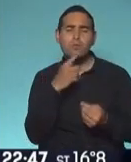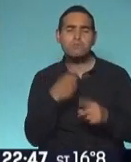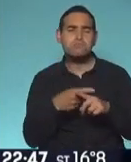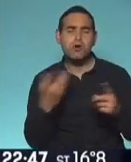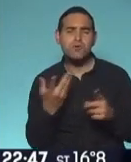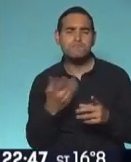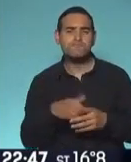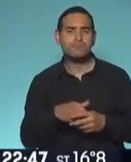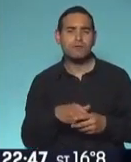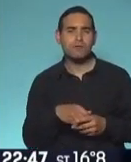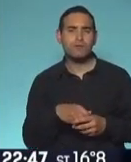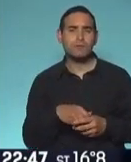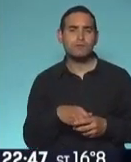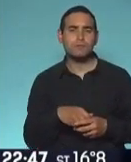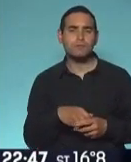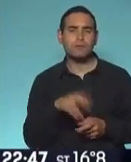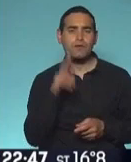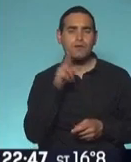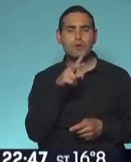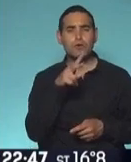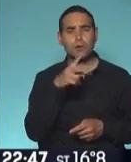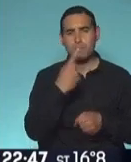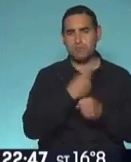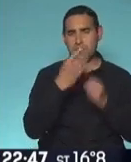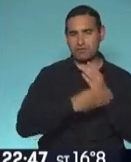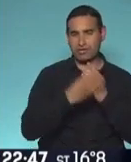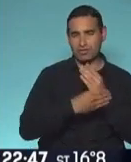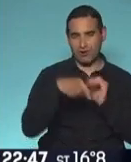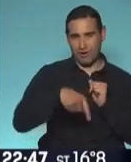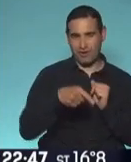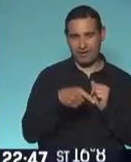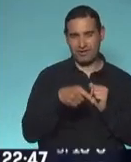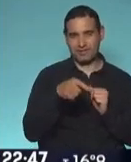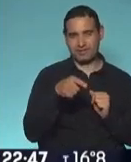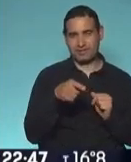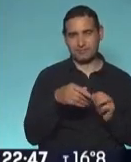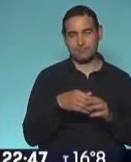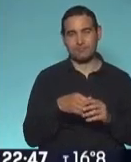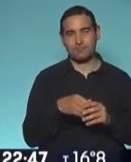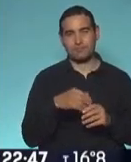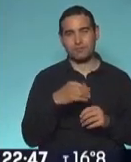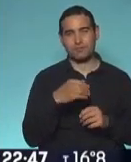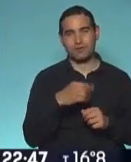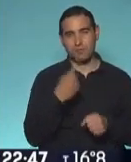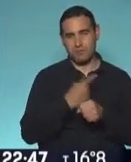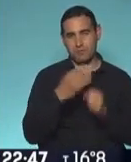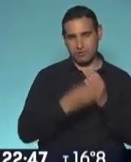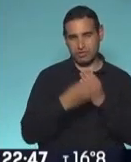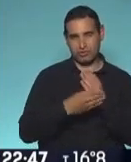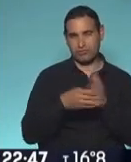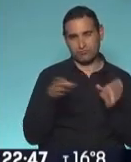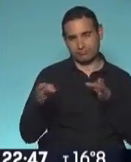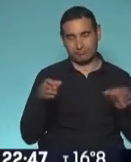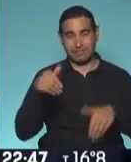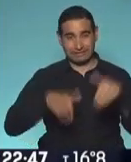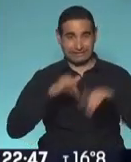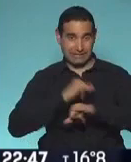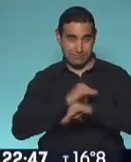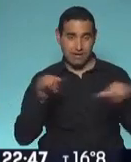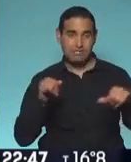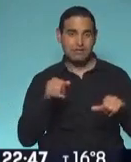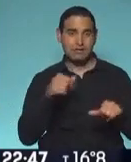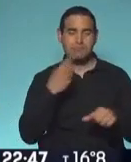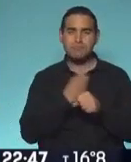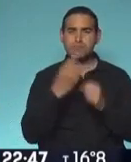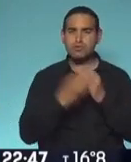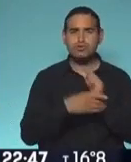como una tendencia a Netanyahu en esta etapa de las elecciones o de campaña